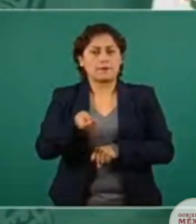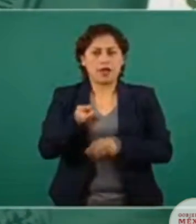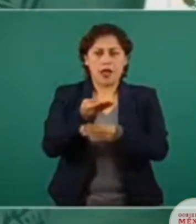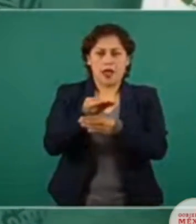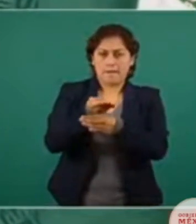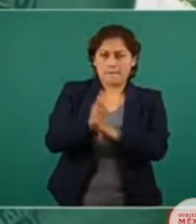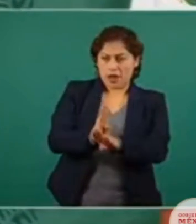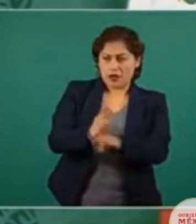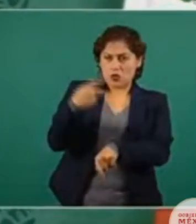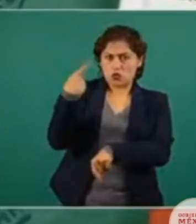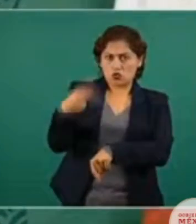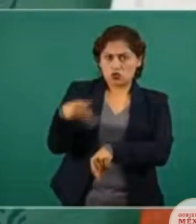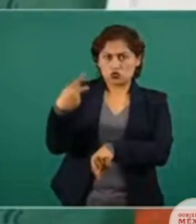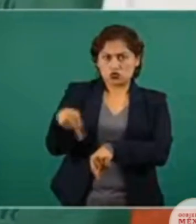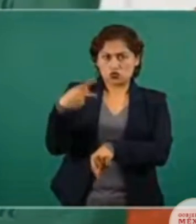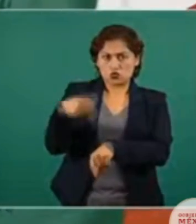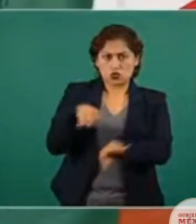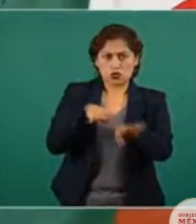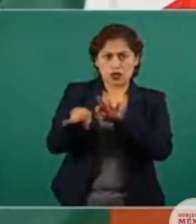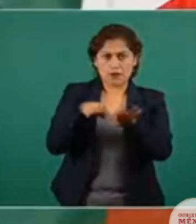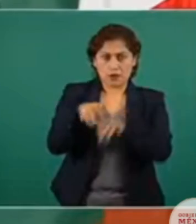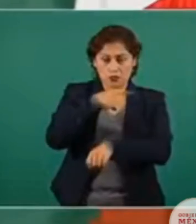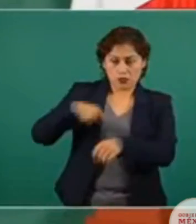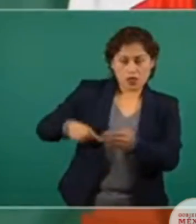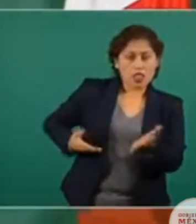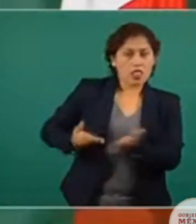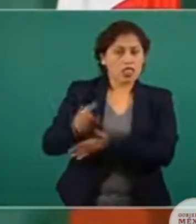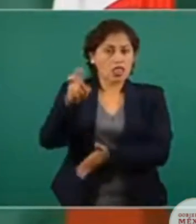banca, y hemos cumplido.